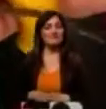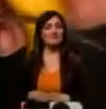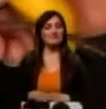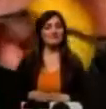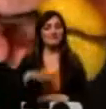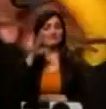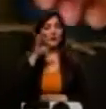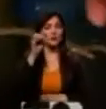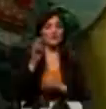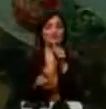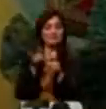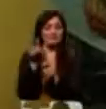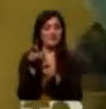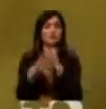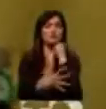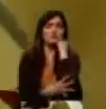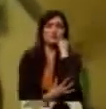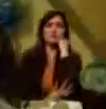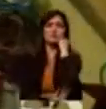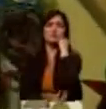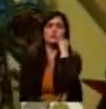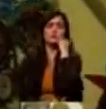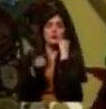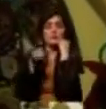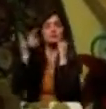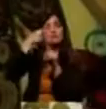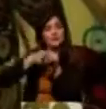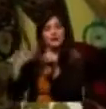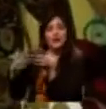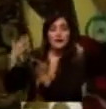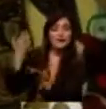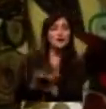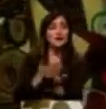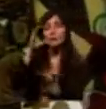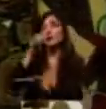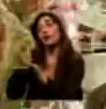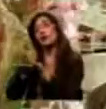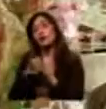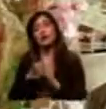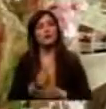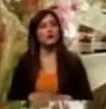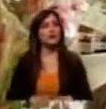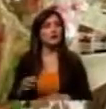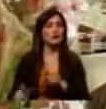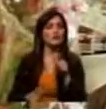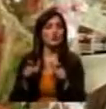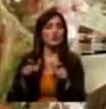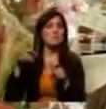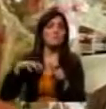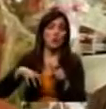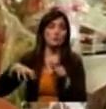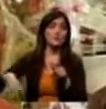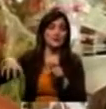Más de 900 personas de escasos recursos llegan cada mes a la fundación en busca de ayuda. Las personas vienen de